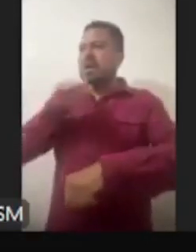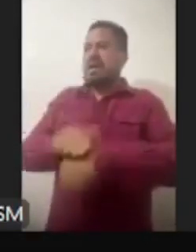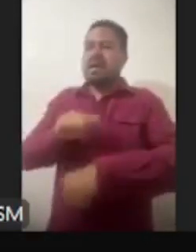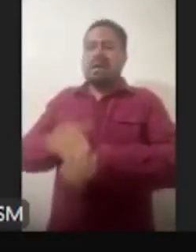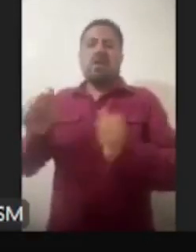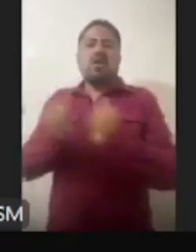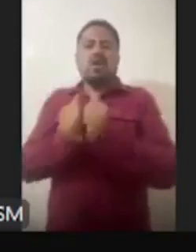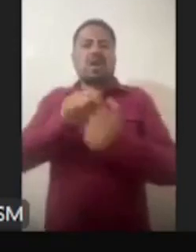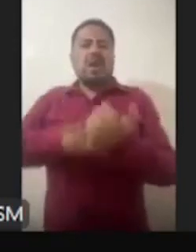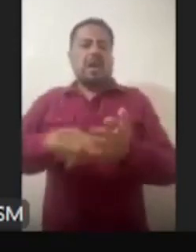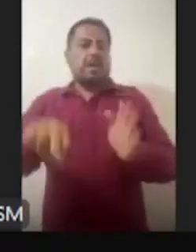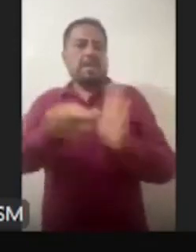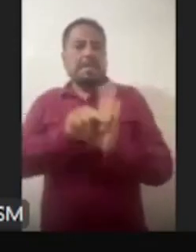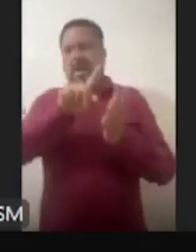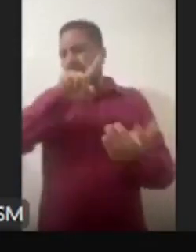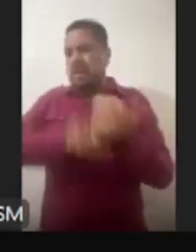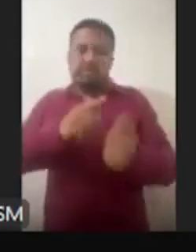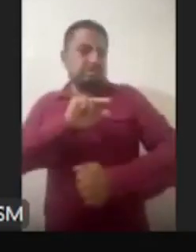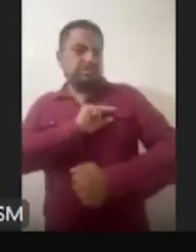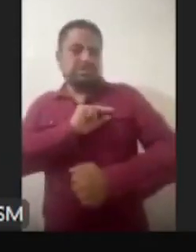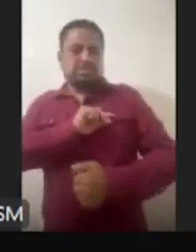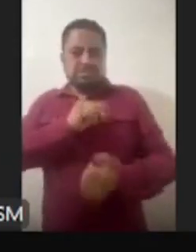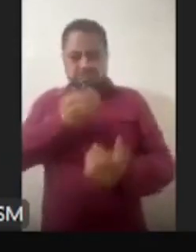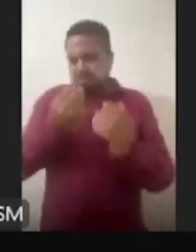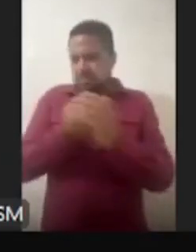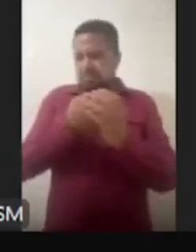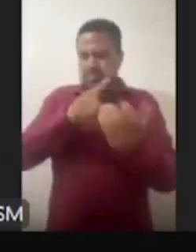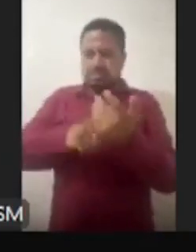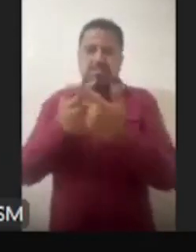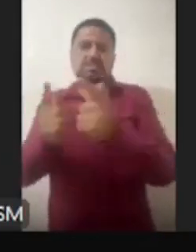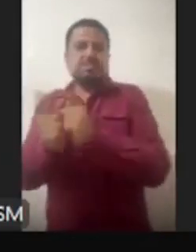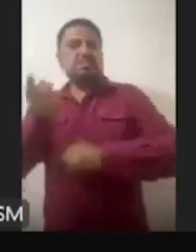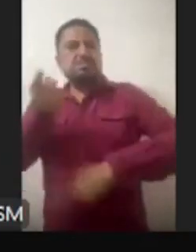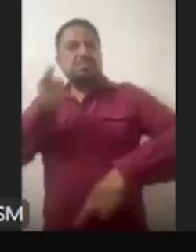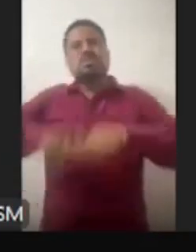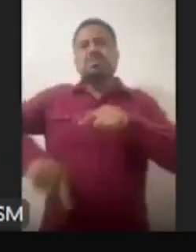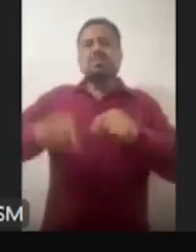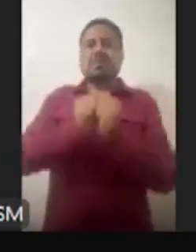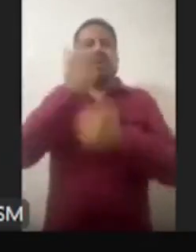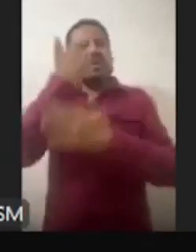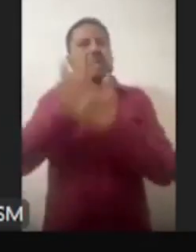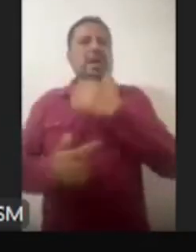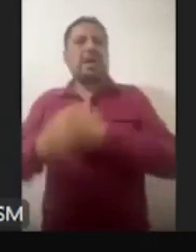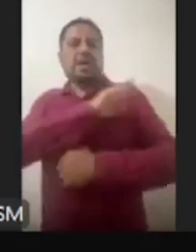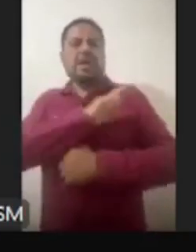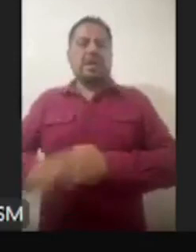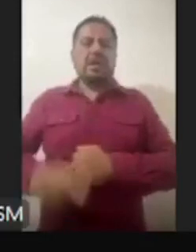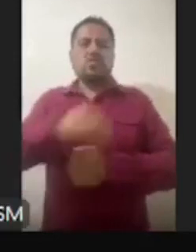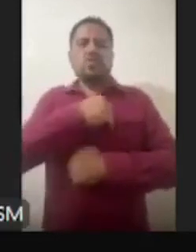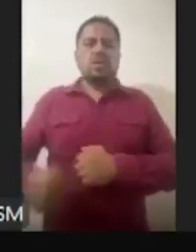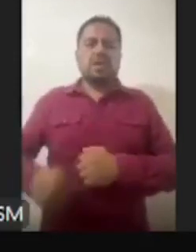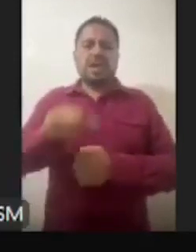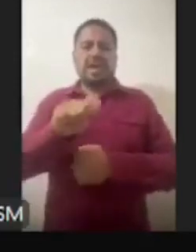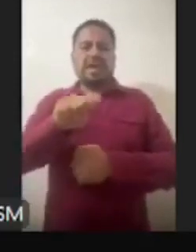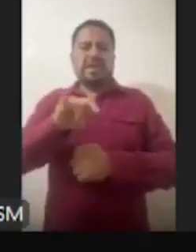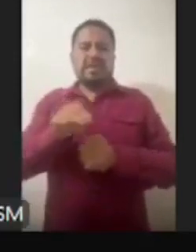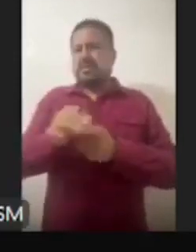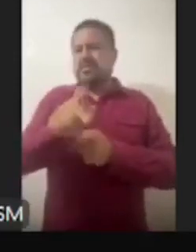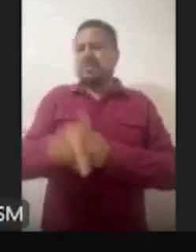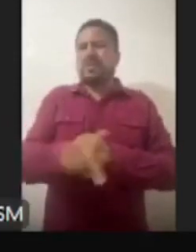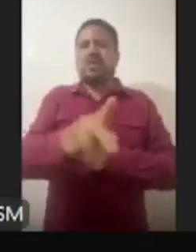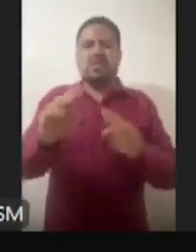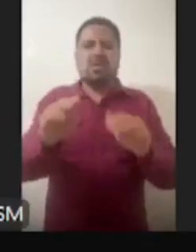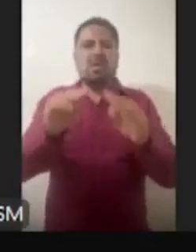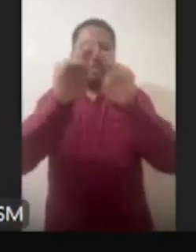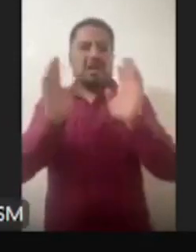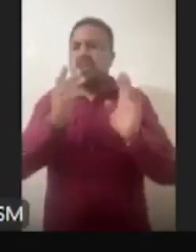ello en virtud de que la actuación partidista de cancelación de la planilla de la lista de regidurías del municipio de Atlamajalcingo del Monte no se encontraba